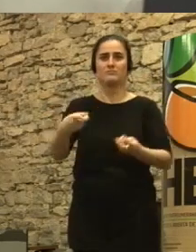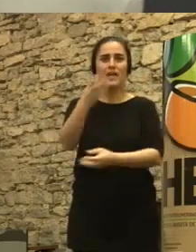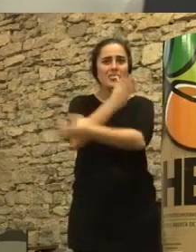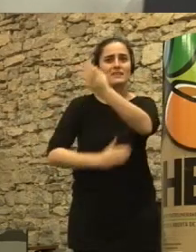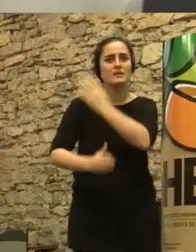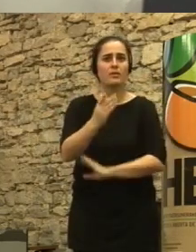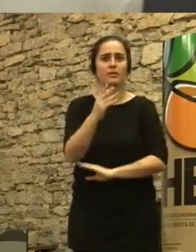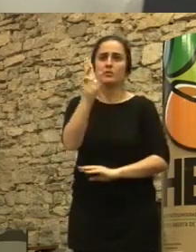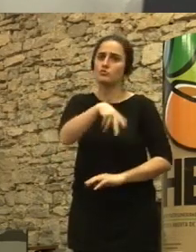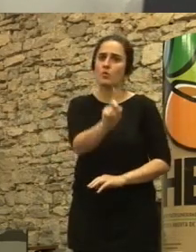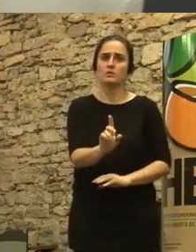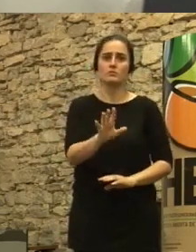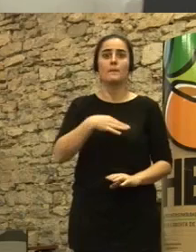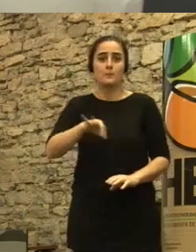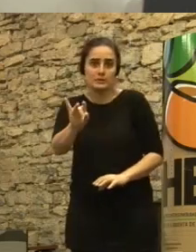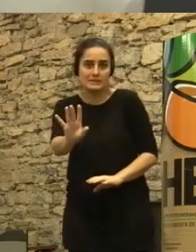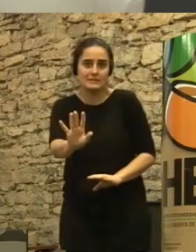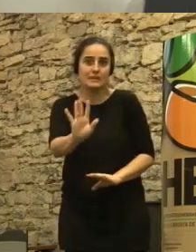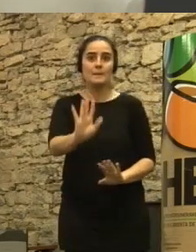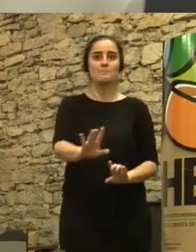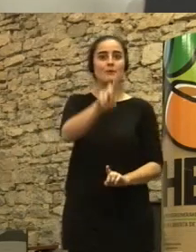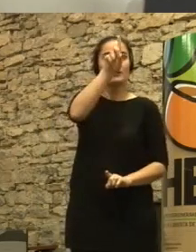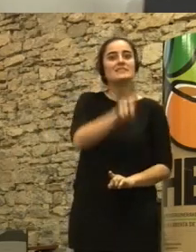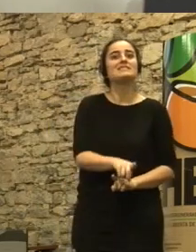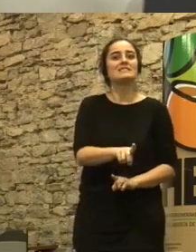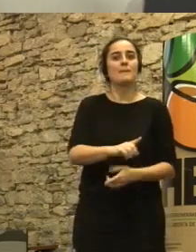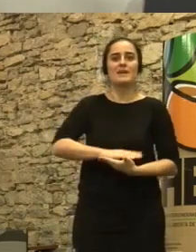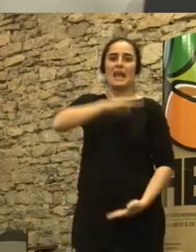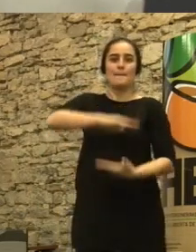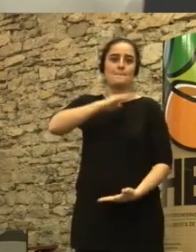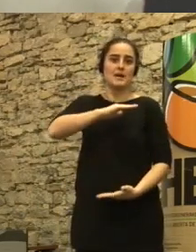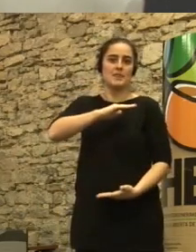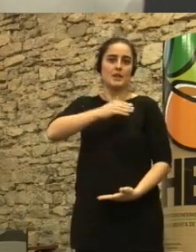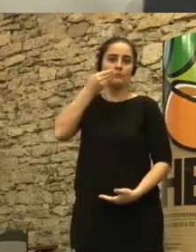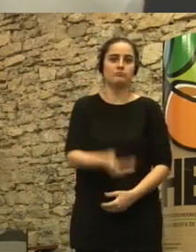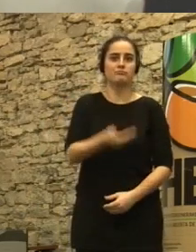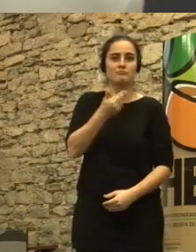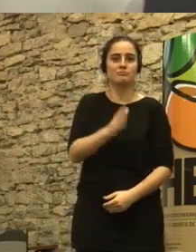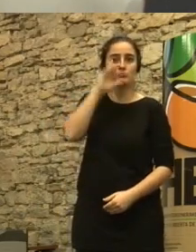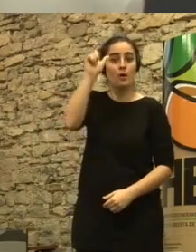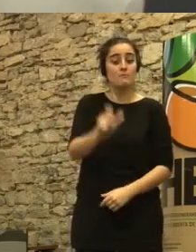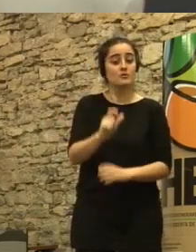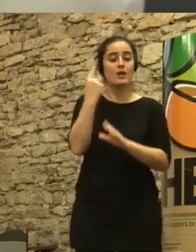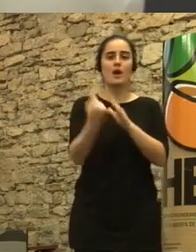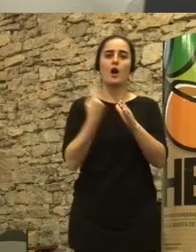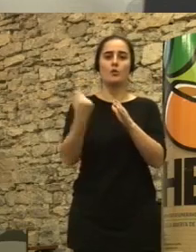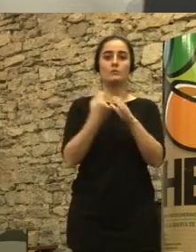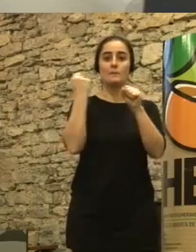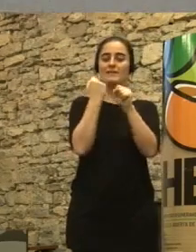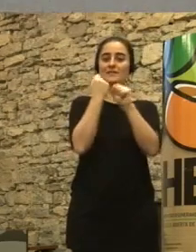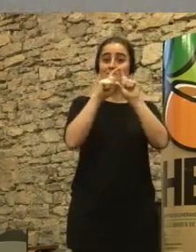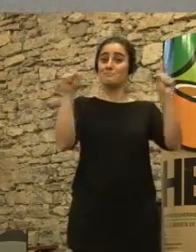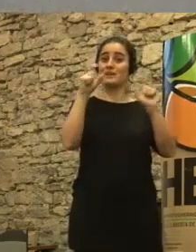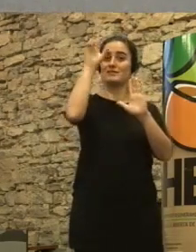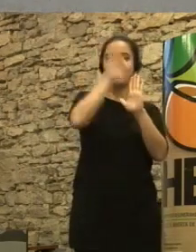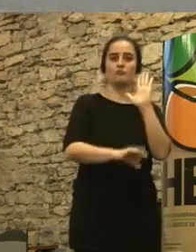discapacidad, o lo es, pero también es una supercapacidad, porque una persona con autismo es un gran empleado para una empresa de software. Y